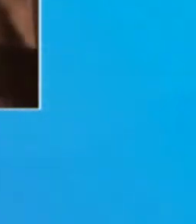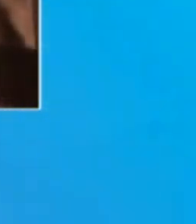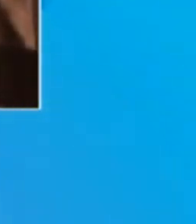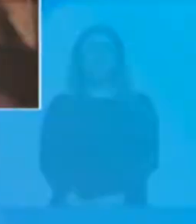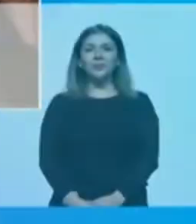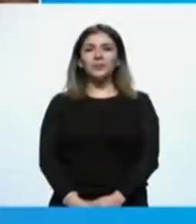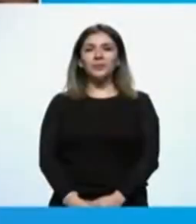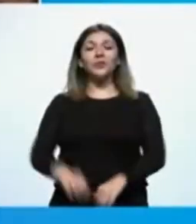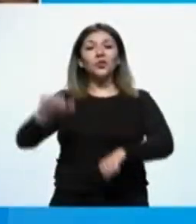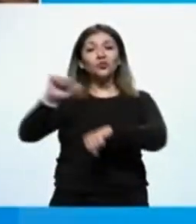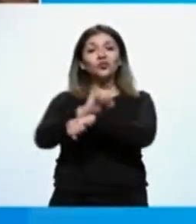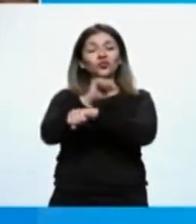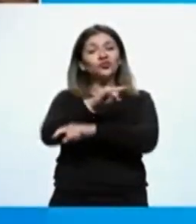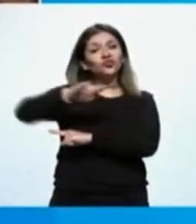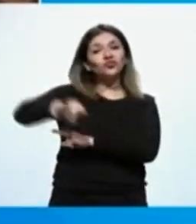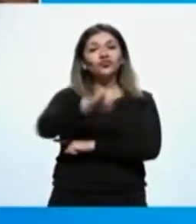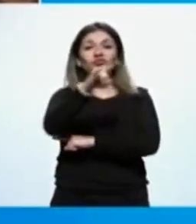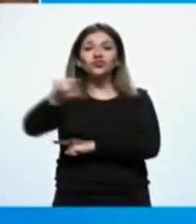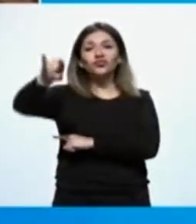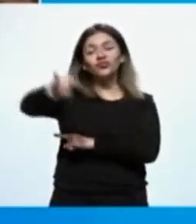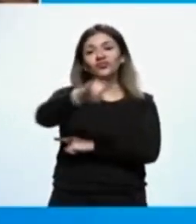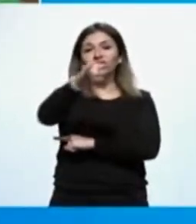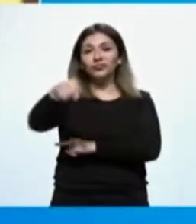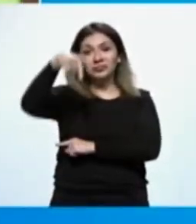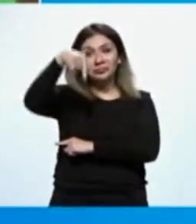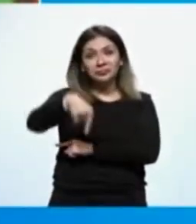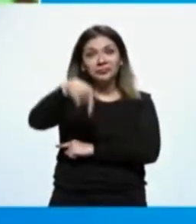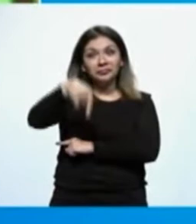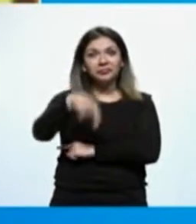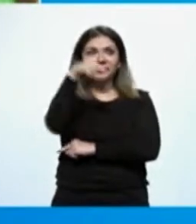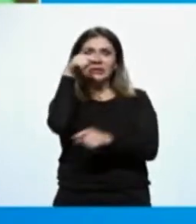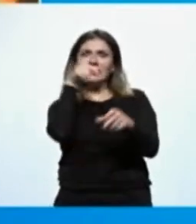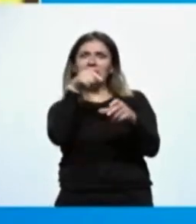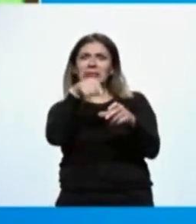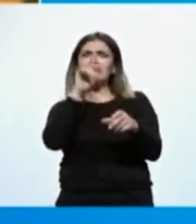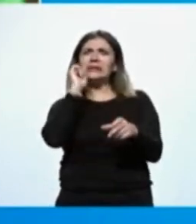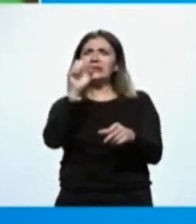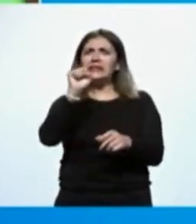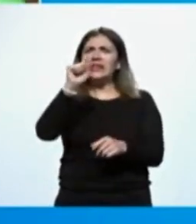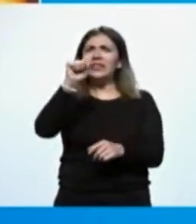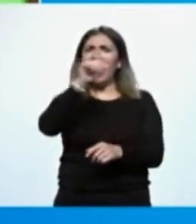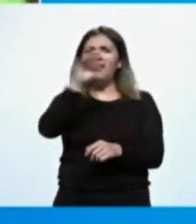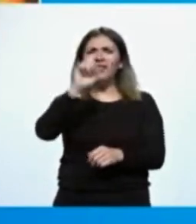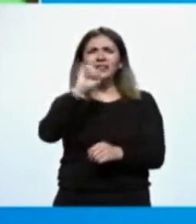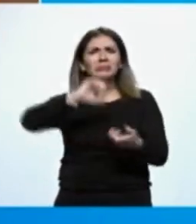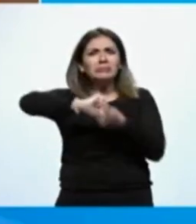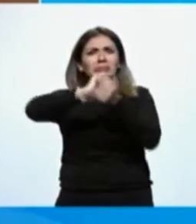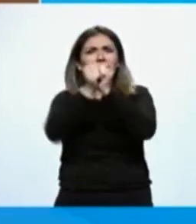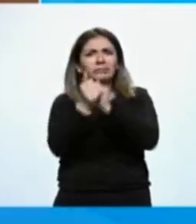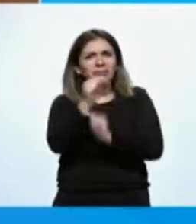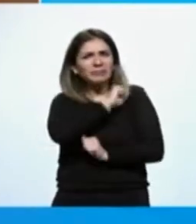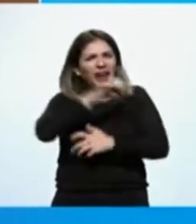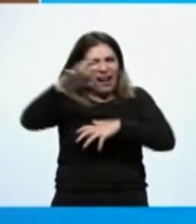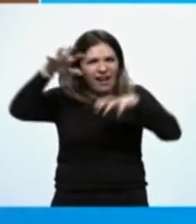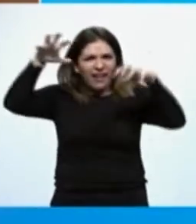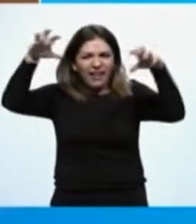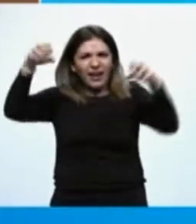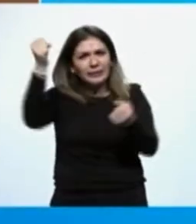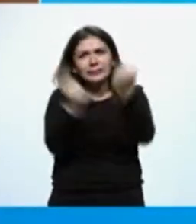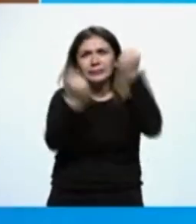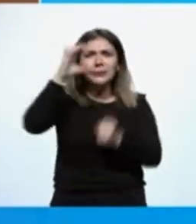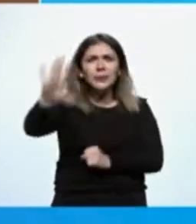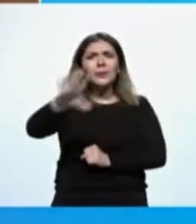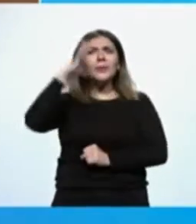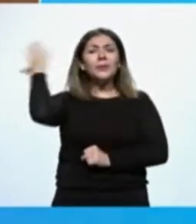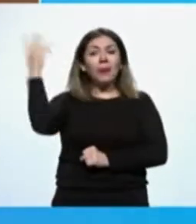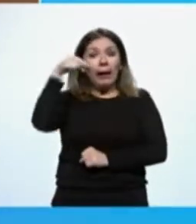guau. Vamos en el auto a gran velocidad por la carretera federal. Staff se convirtió en un monstruo y maneja como tal. No puede puede darse